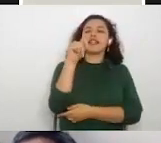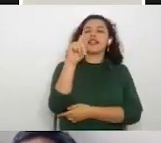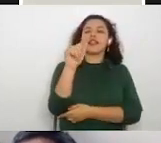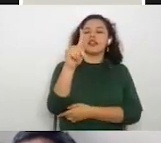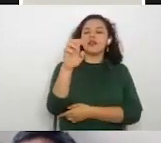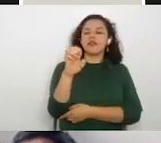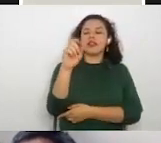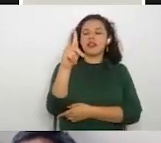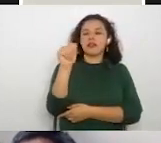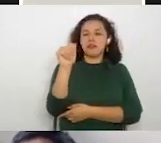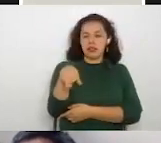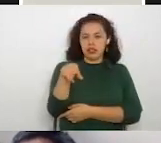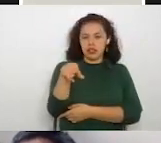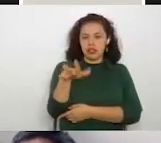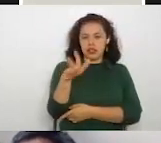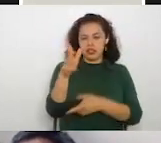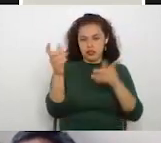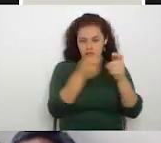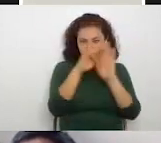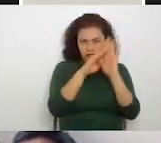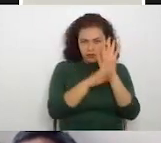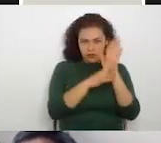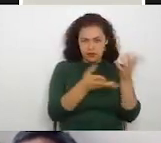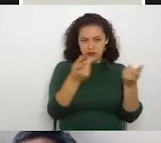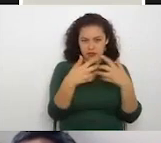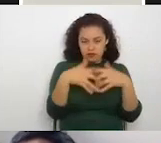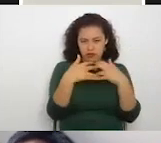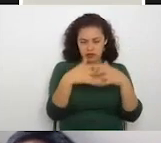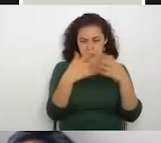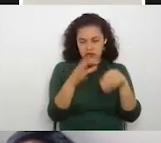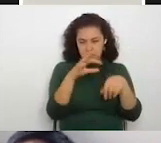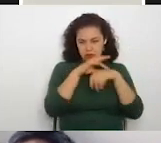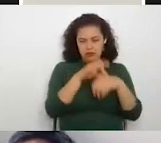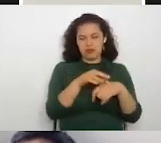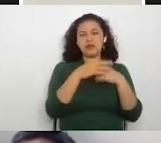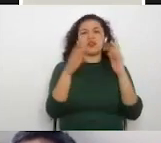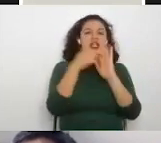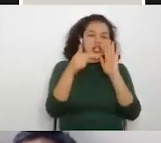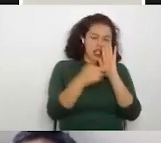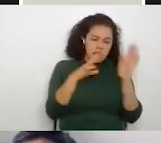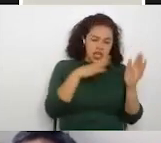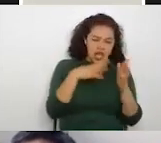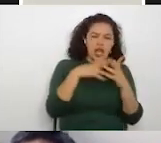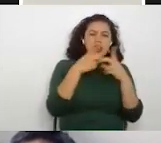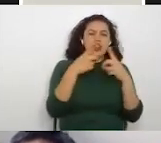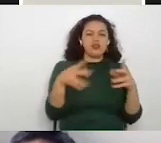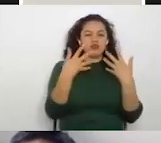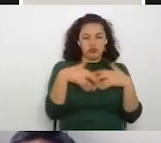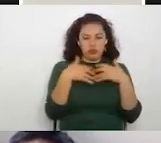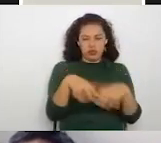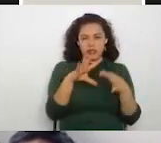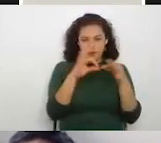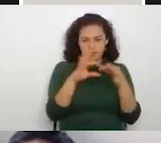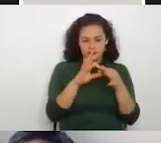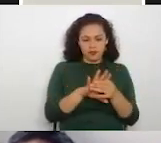que regula el desarrollo de las funciones sustantivas, establece lineamientos, describe el desarrollo de funciones, pero si